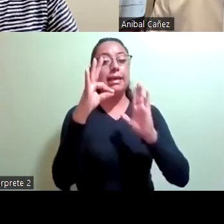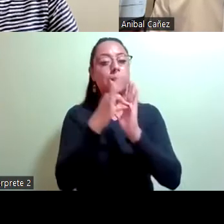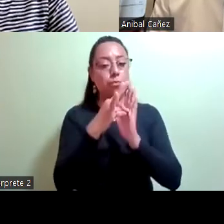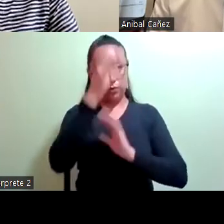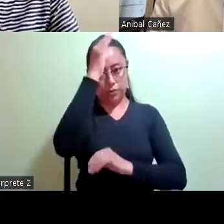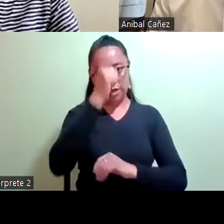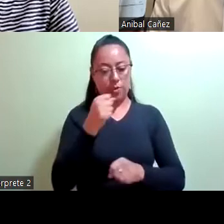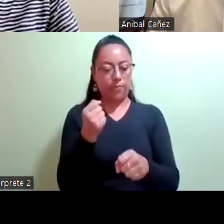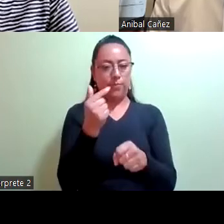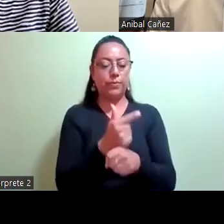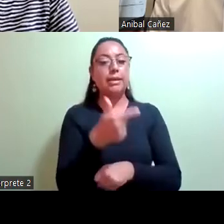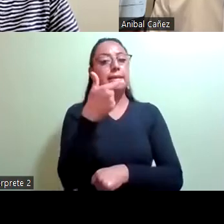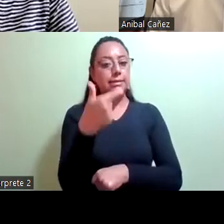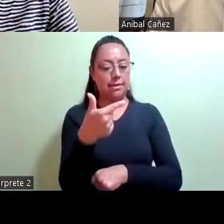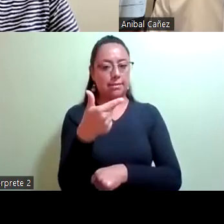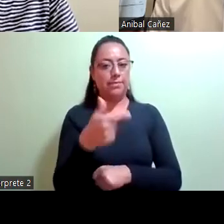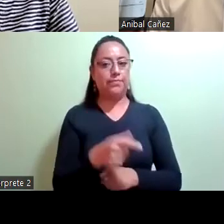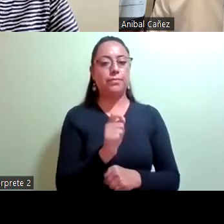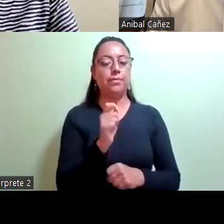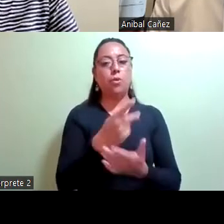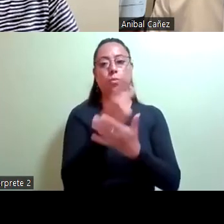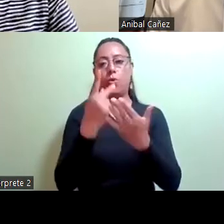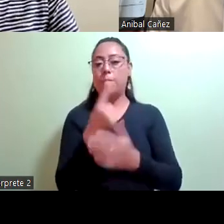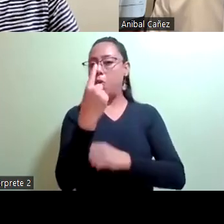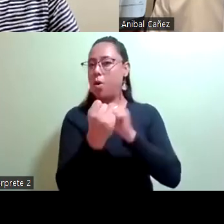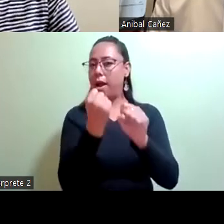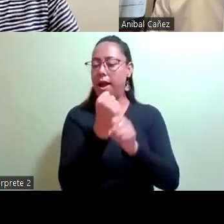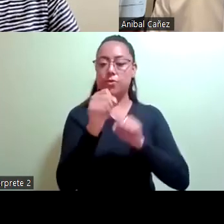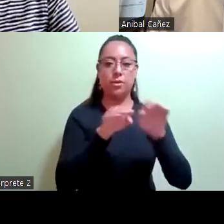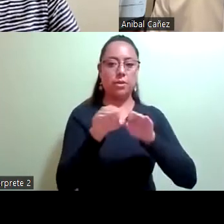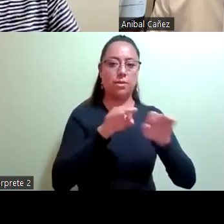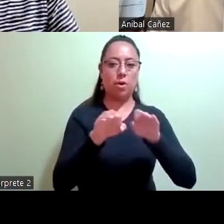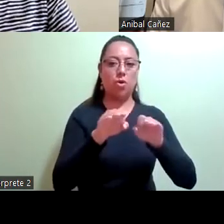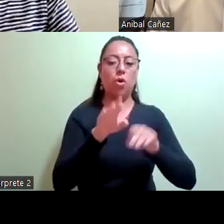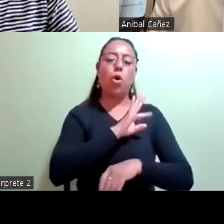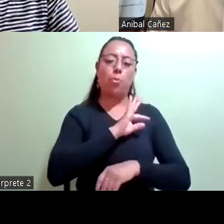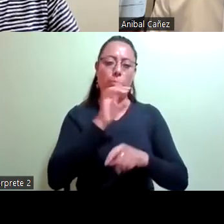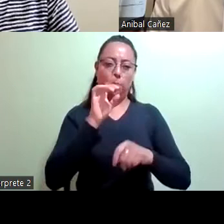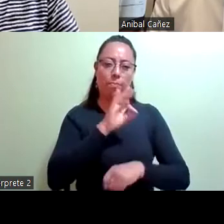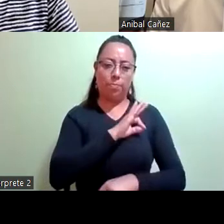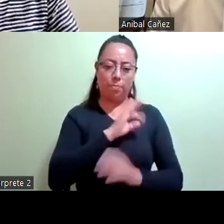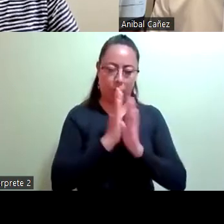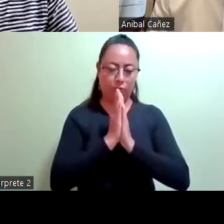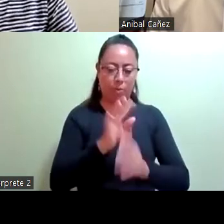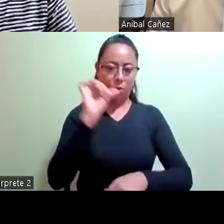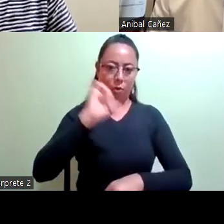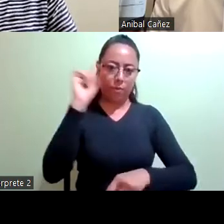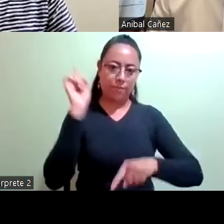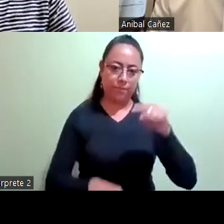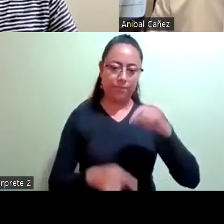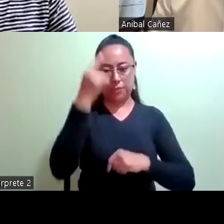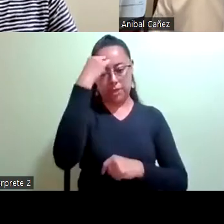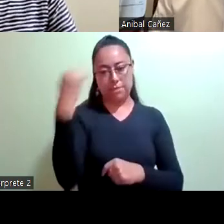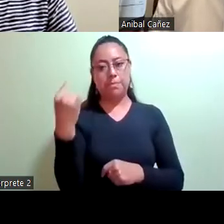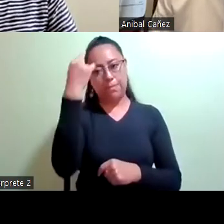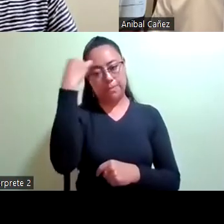referente al programa anual de trabajo, sea bajado del orden del día para ponerlo a consideración de las y los integrantes